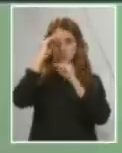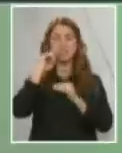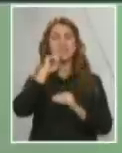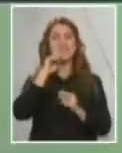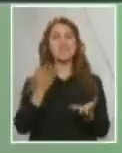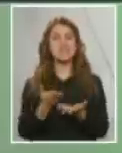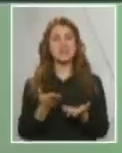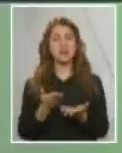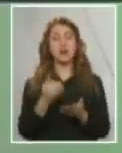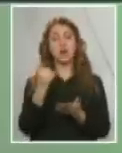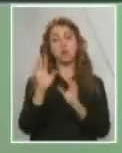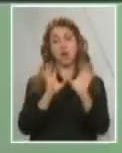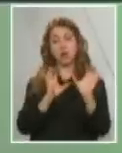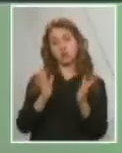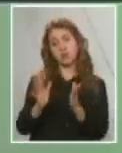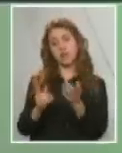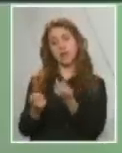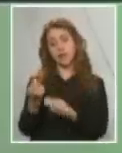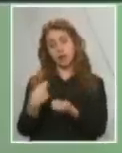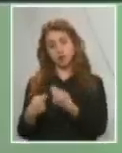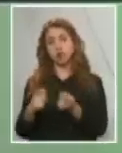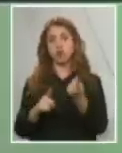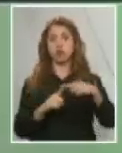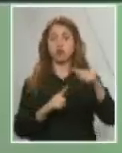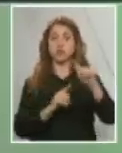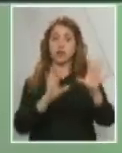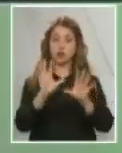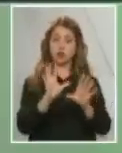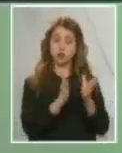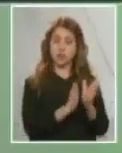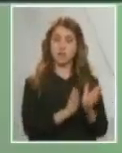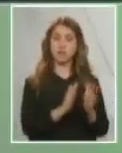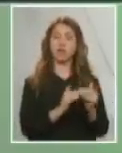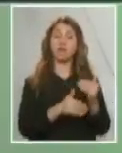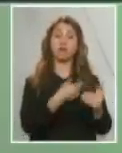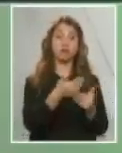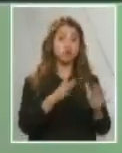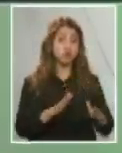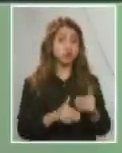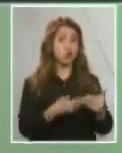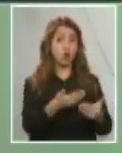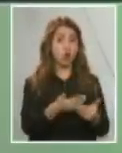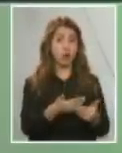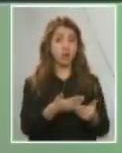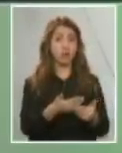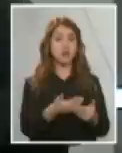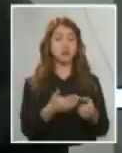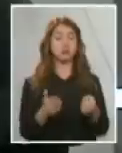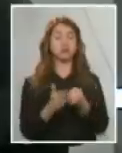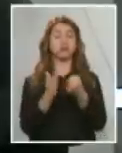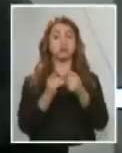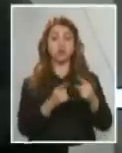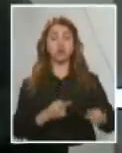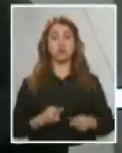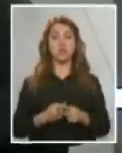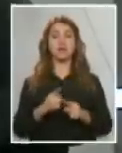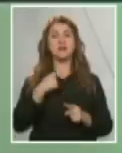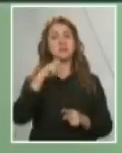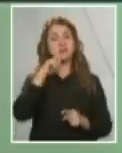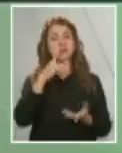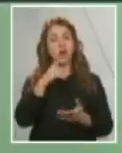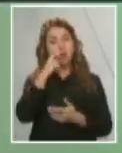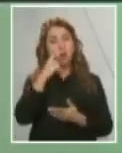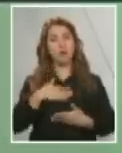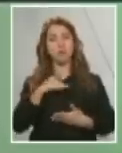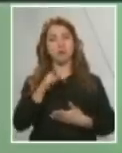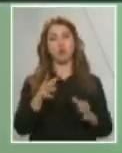significa? Porque una cosa es el negocio, otra cosa es que te funcione, que tenga sentido social, pero ¿qué significa lo humano